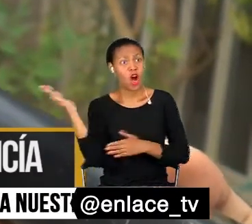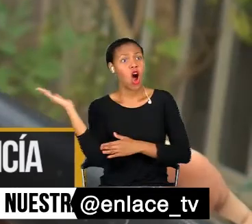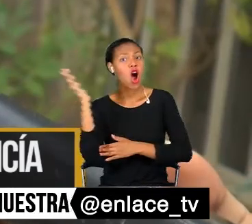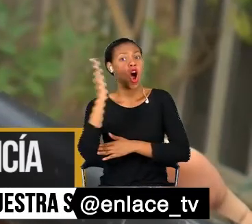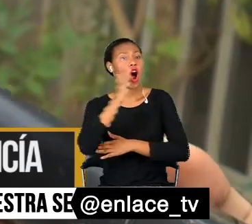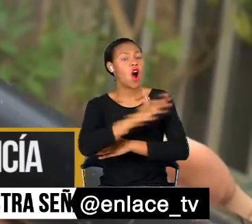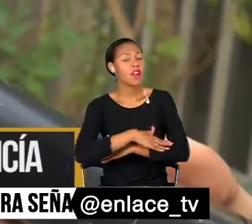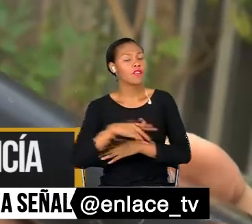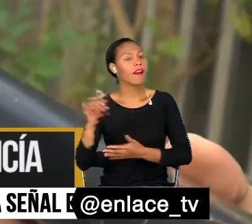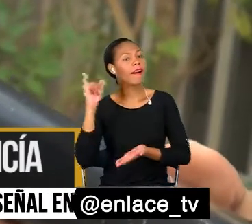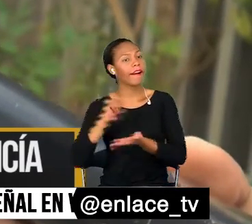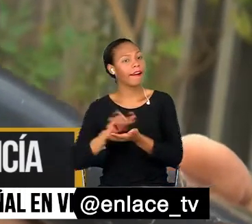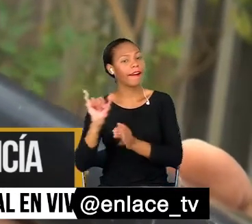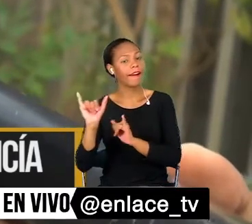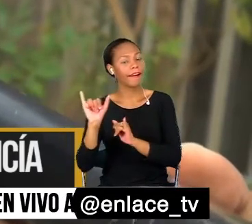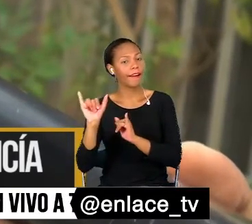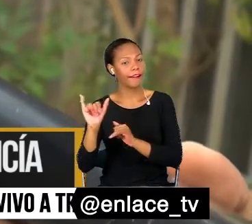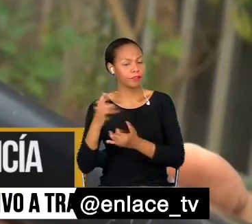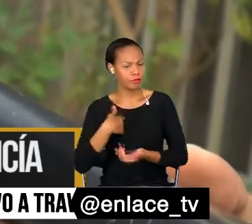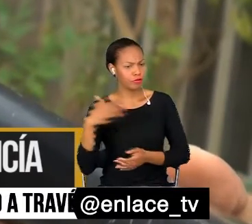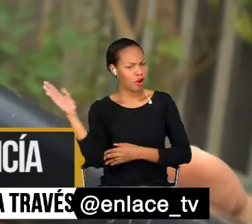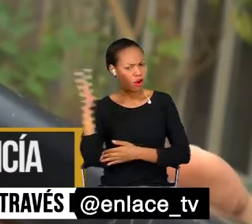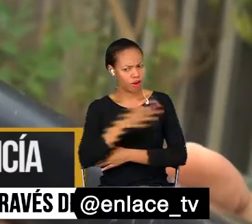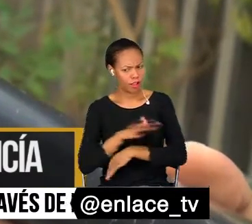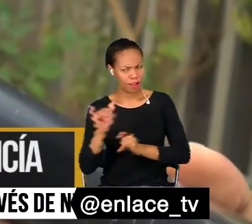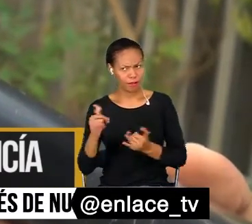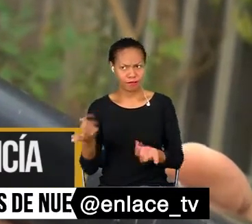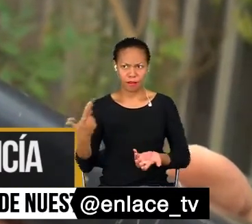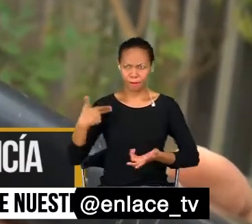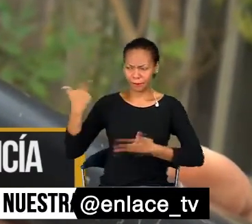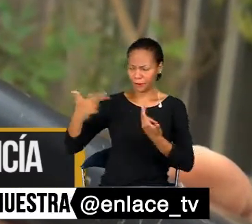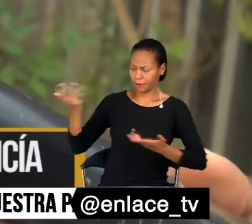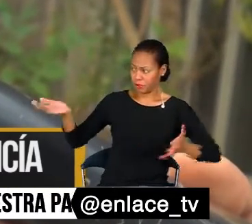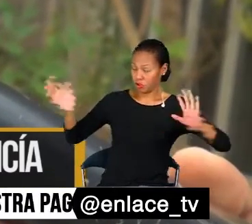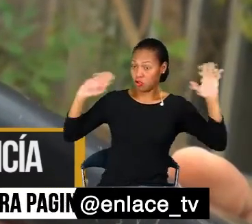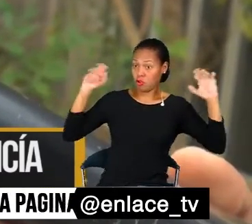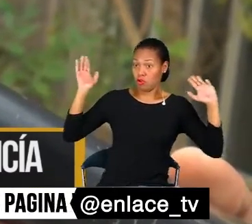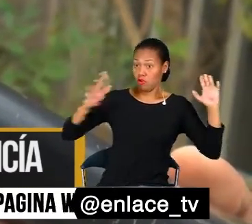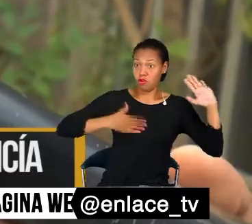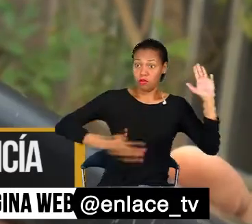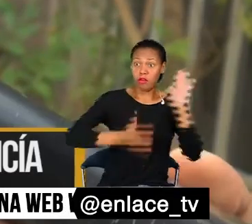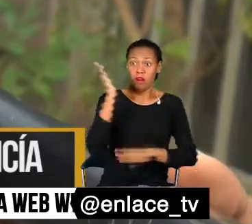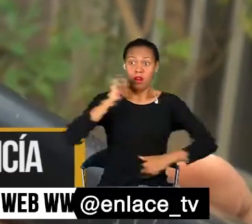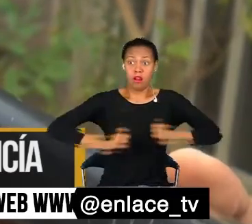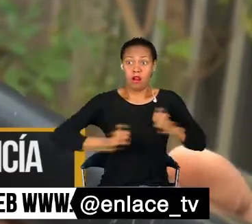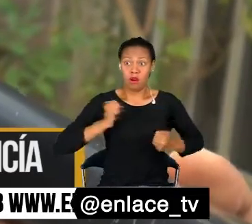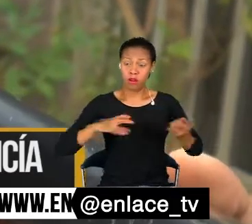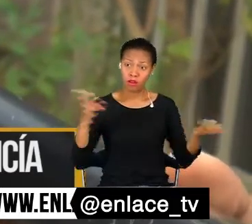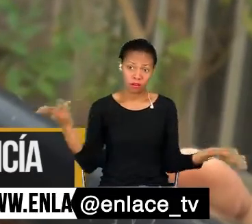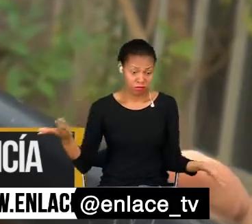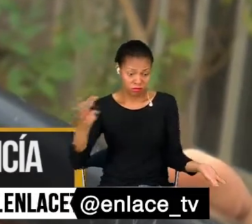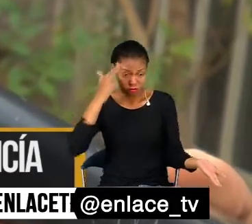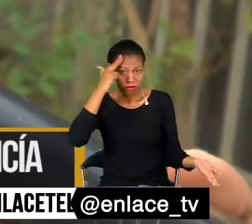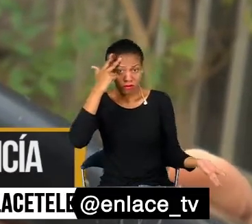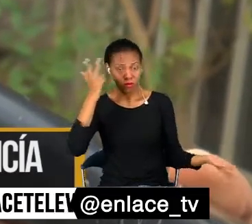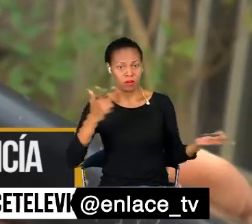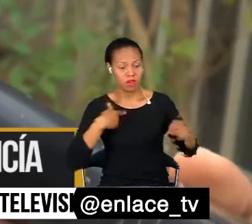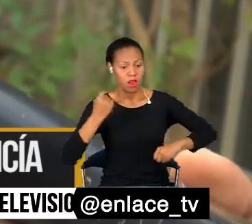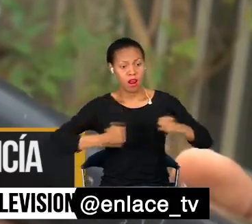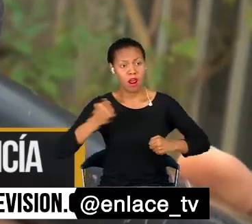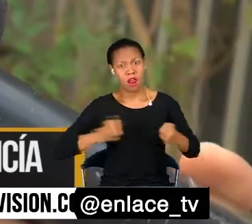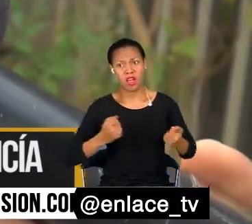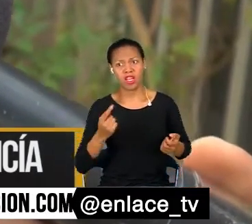todo el día, inclusive estábamos tomando. Cuando no me levantan esa pluma, lo que me levantan a plomo, yo arranco a correr. Y a lo que arranco a correr, que no,